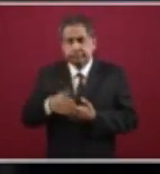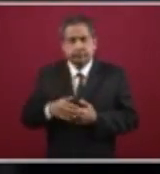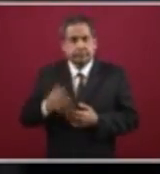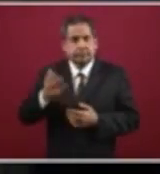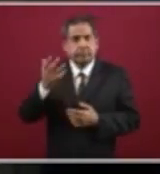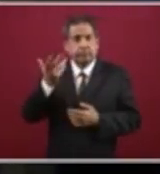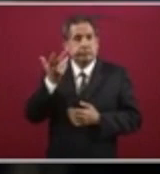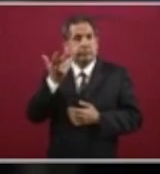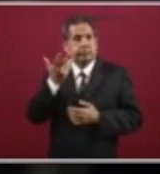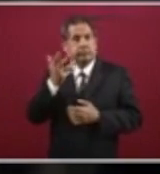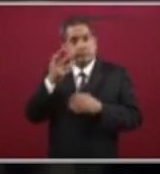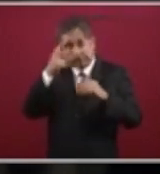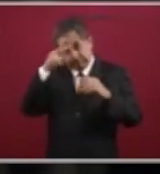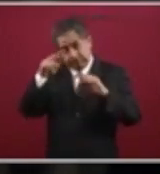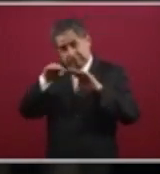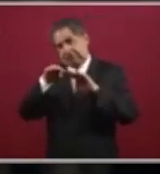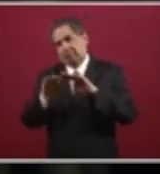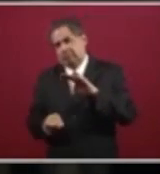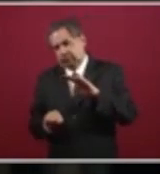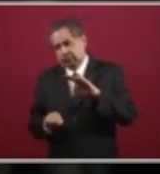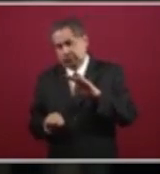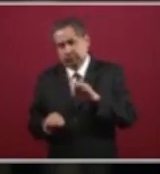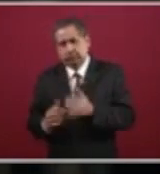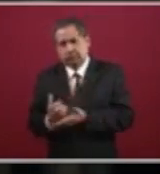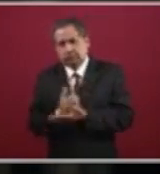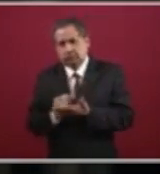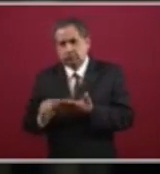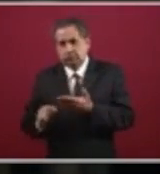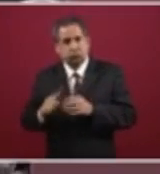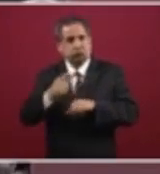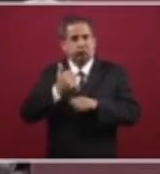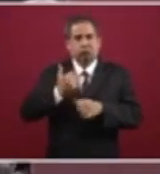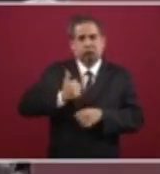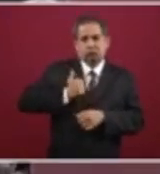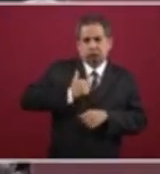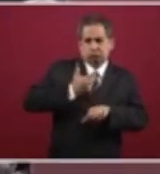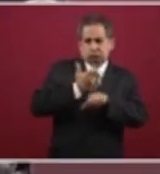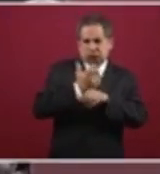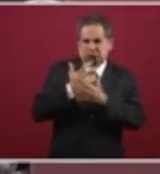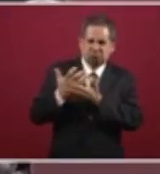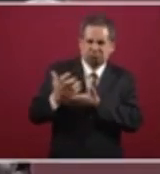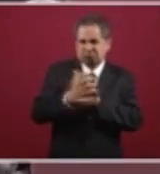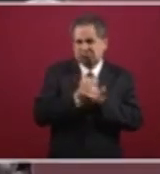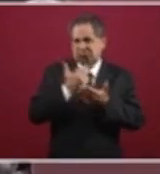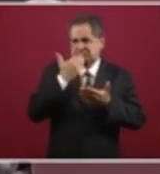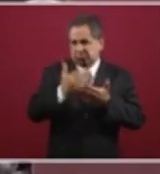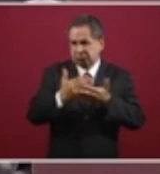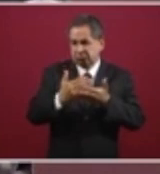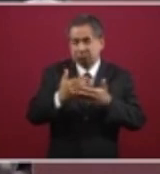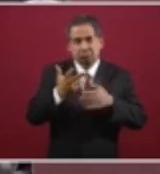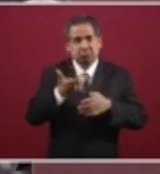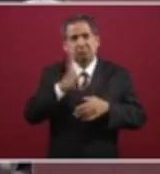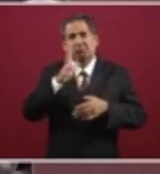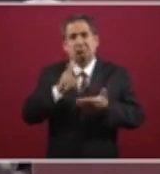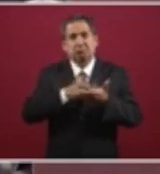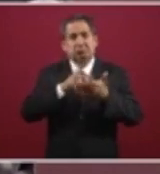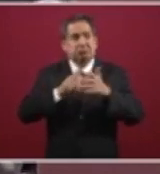veces menores aquí en México que en Canadá y en Estados Unidos. Y otra de las